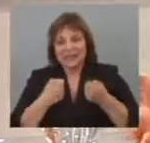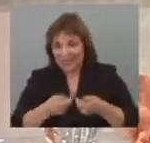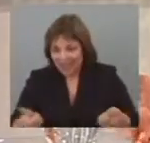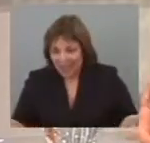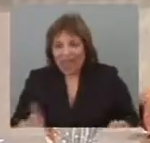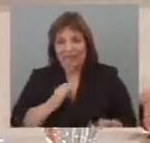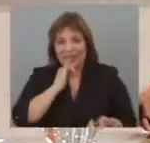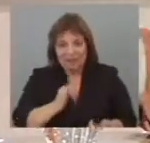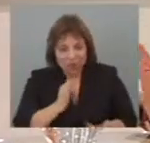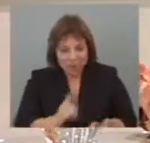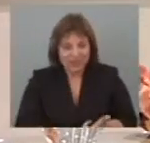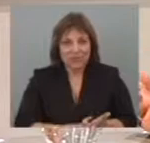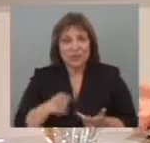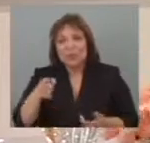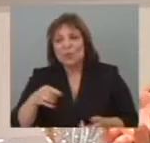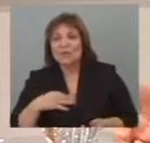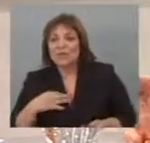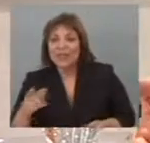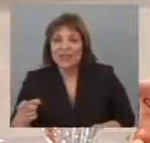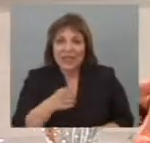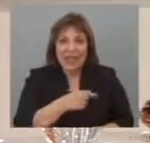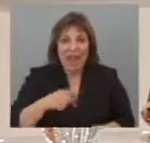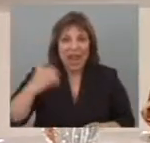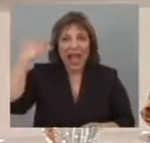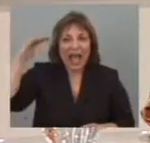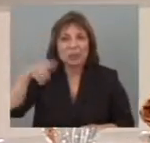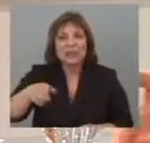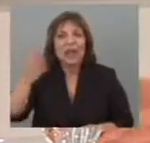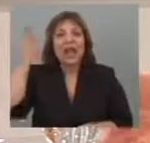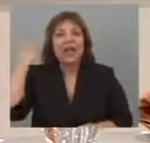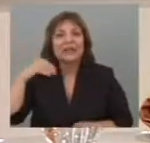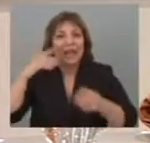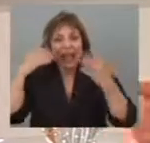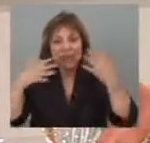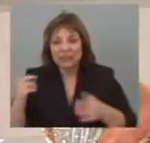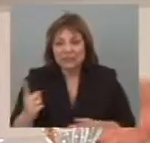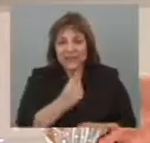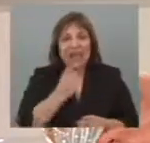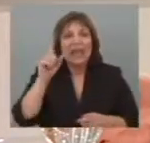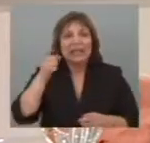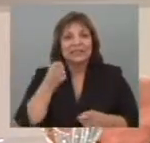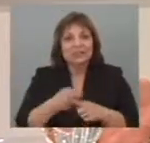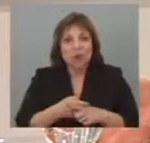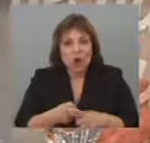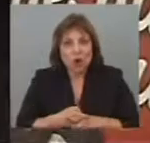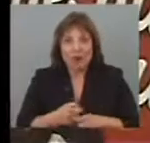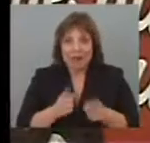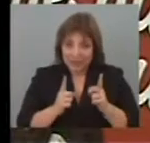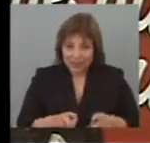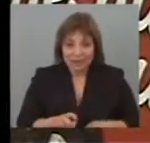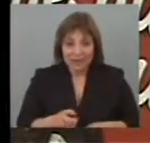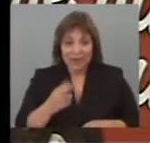de sus propias vidas, de cómo ellos han vivido, ahora adultos, cómo ellos vivieron su adolescencia y su noviazgo, de alguna forma también